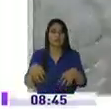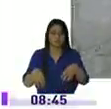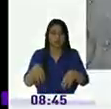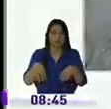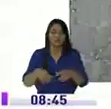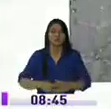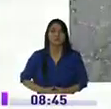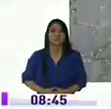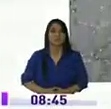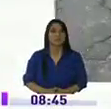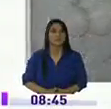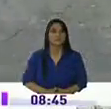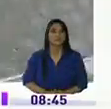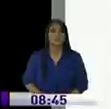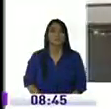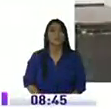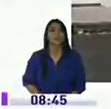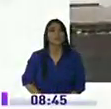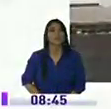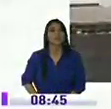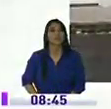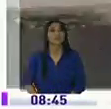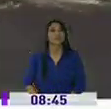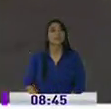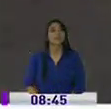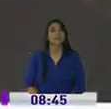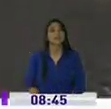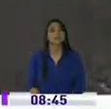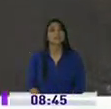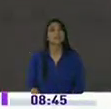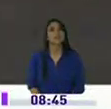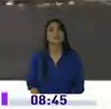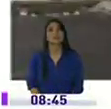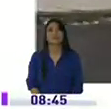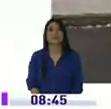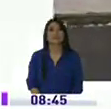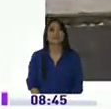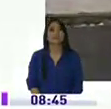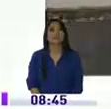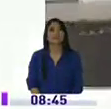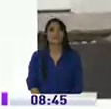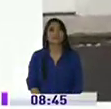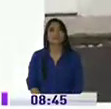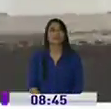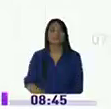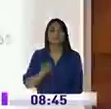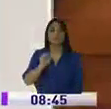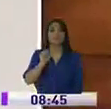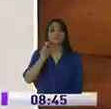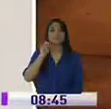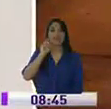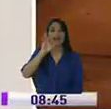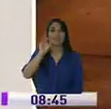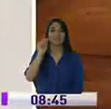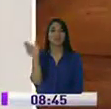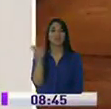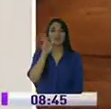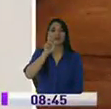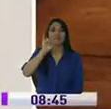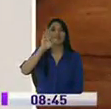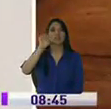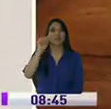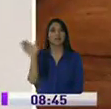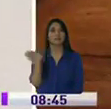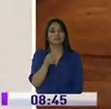Es entre piedra y pavimento. Qué bárbaro, ¿no? No se sabe. Vea bien. Esto. Santa Rita. Un lugar también ya antiguo. Fuga de